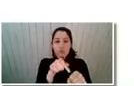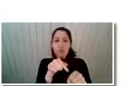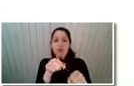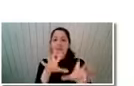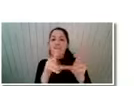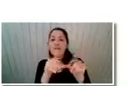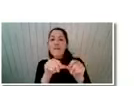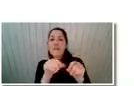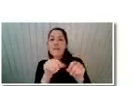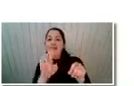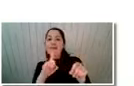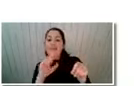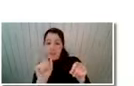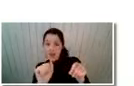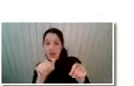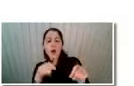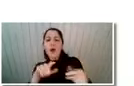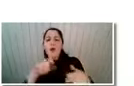que